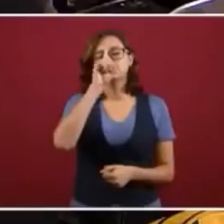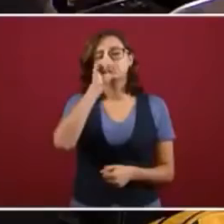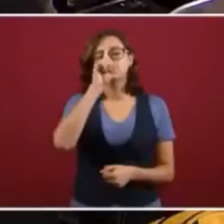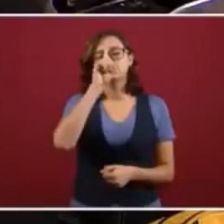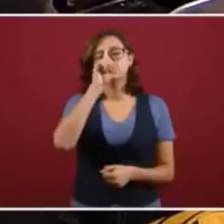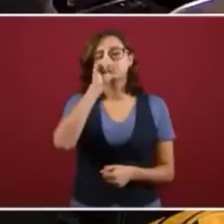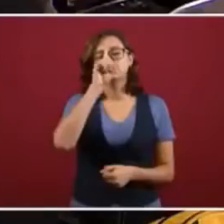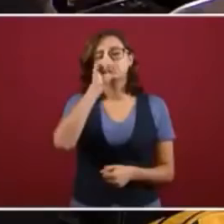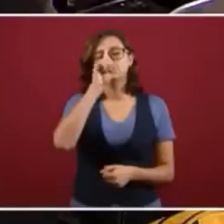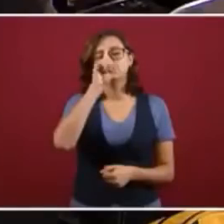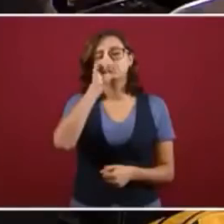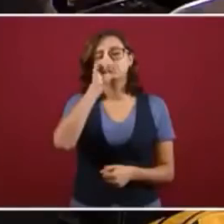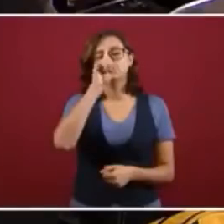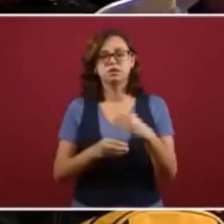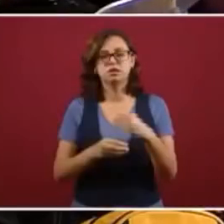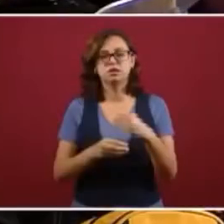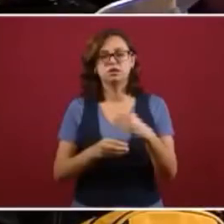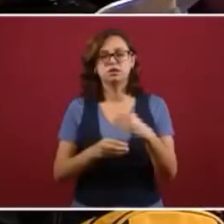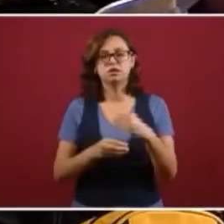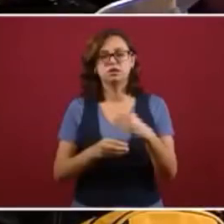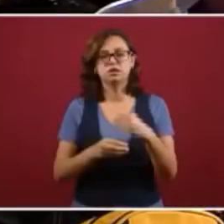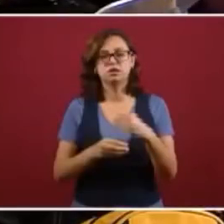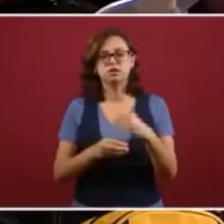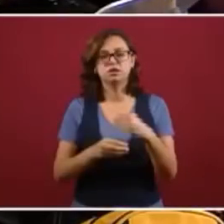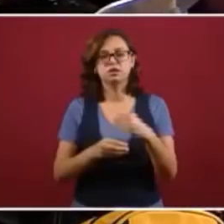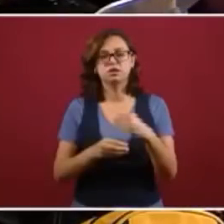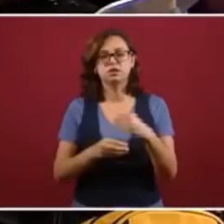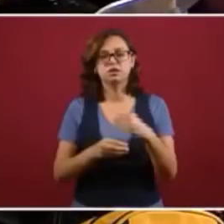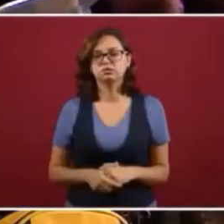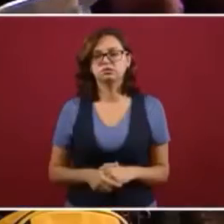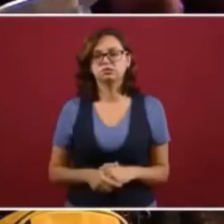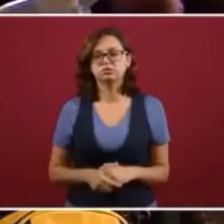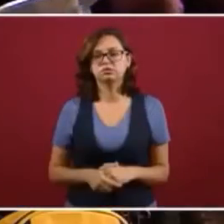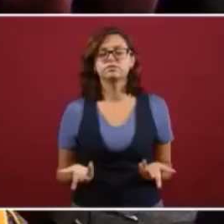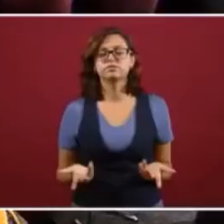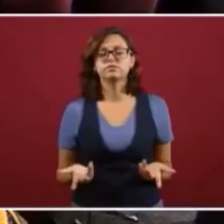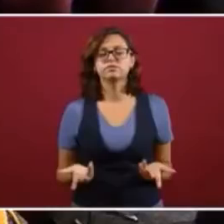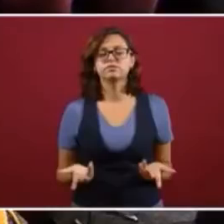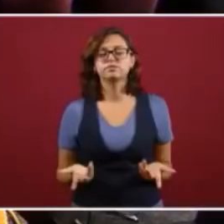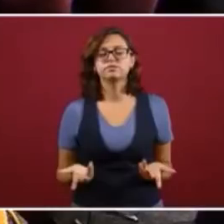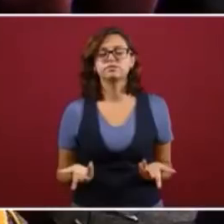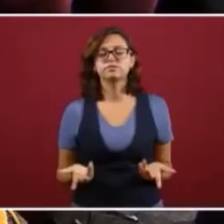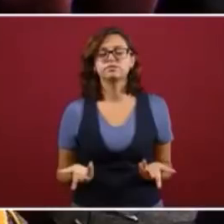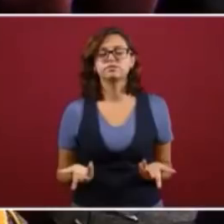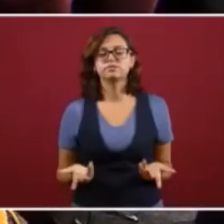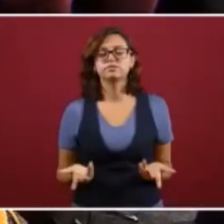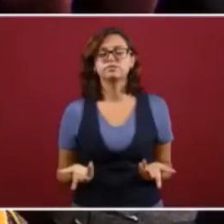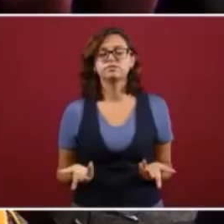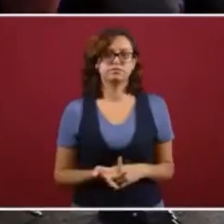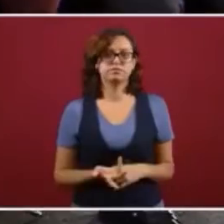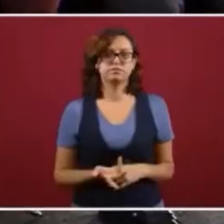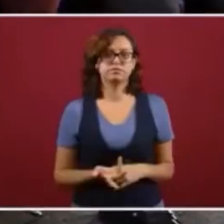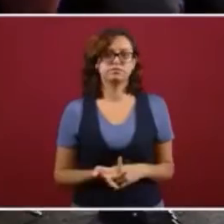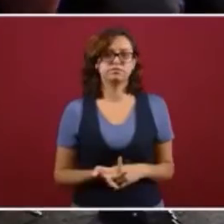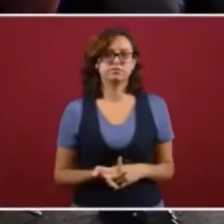Entonces, también, eso es lo otro, fuera máscaras.